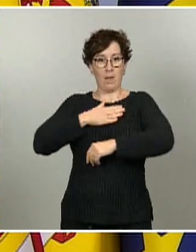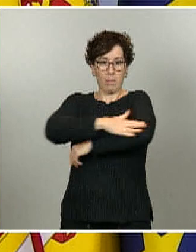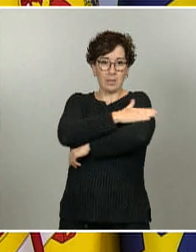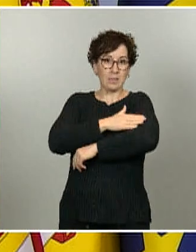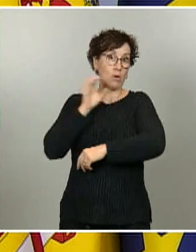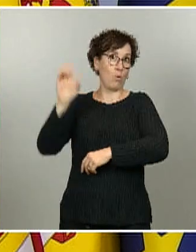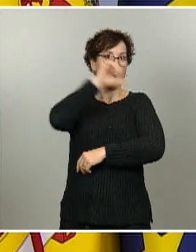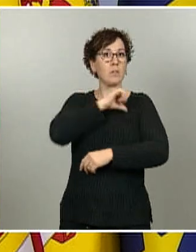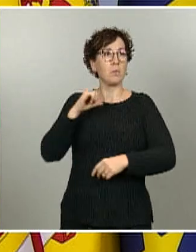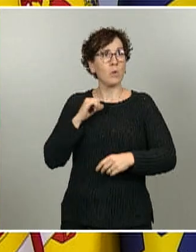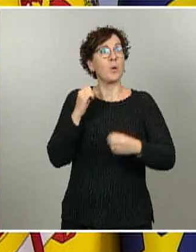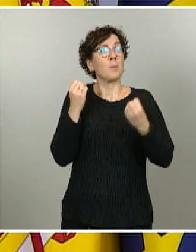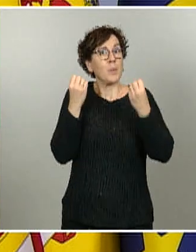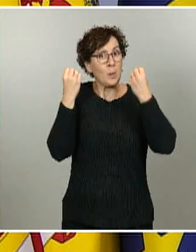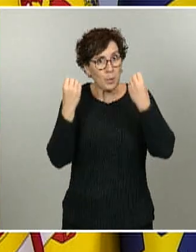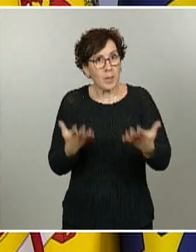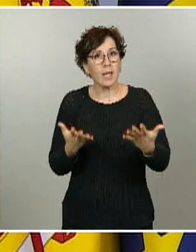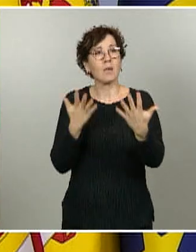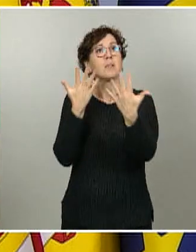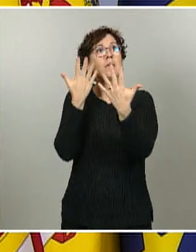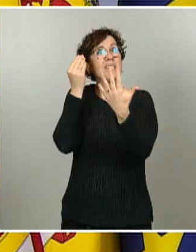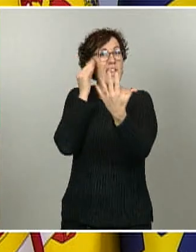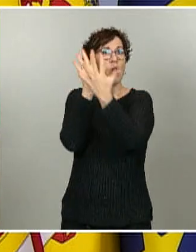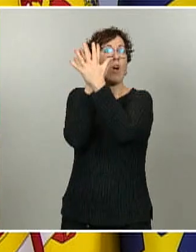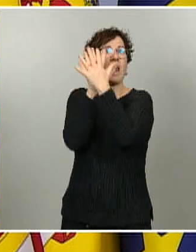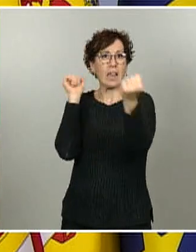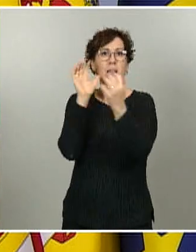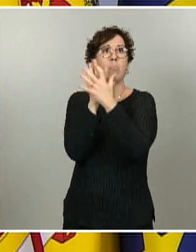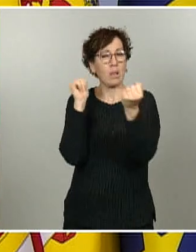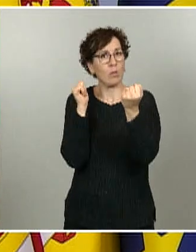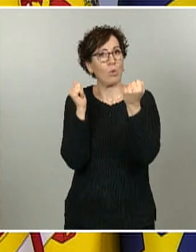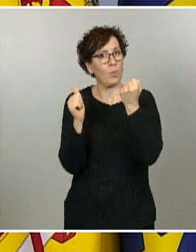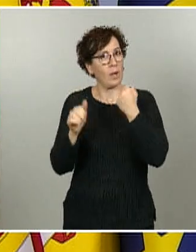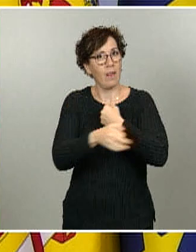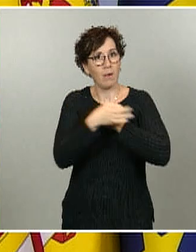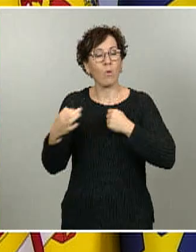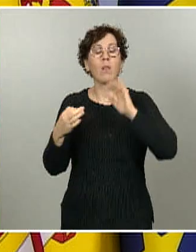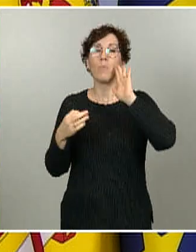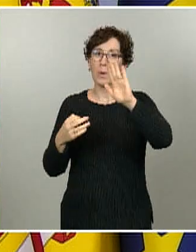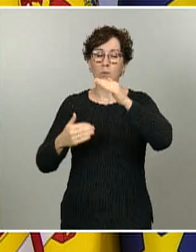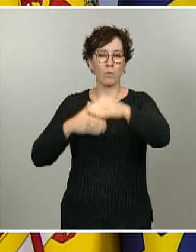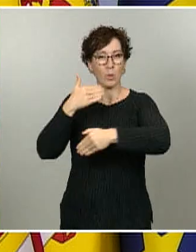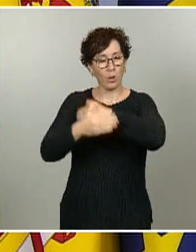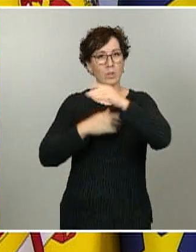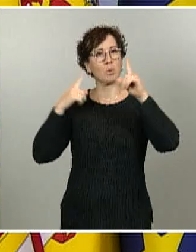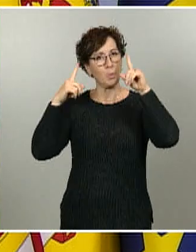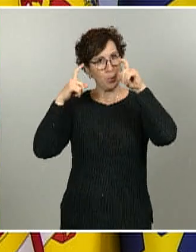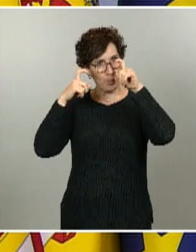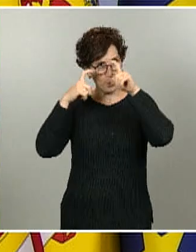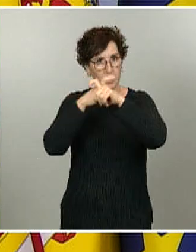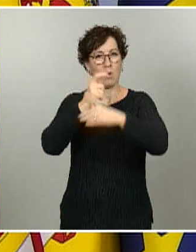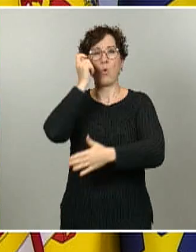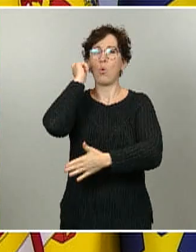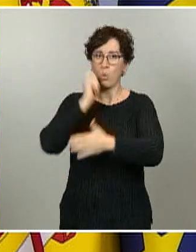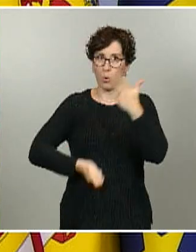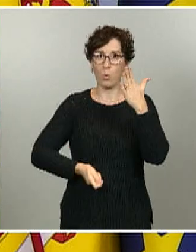y que hemos llegado a un entente muy adecuado, pero sí que es un proceso complicado, duro, que ha